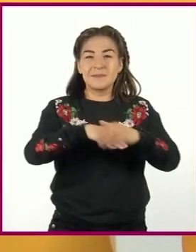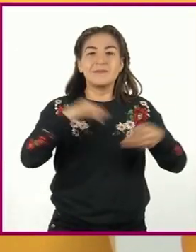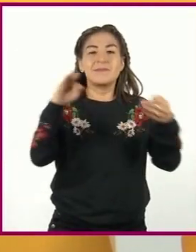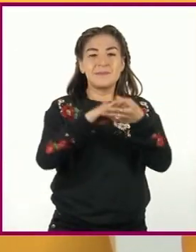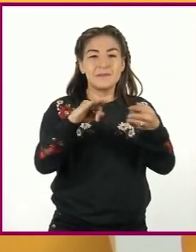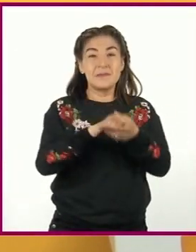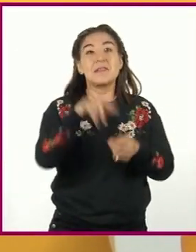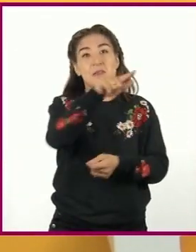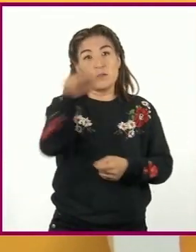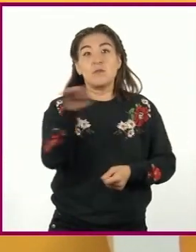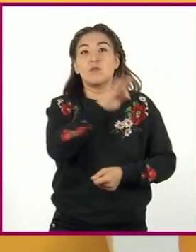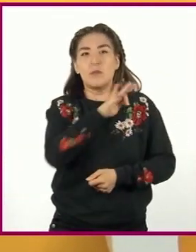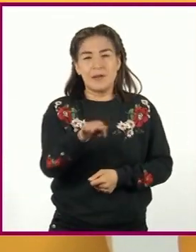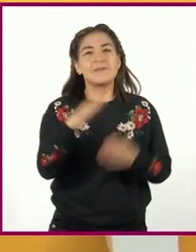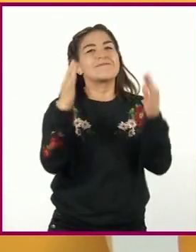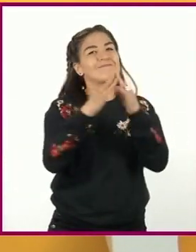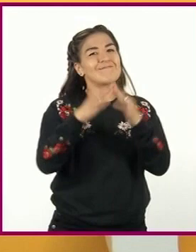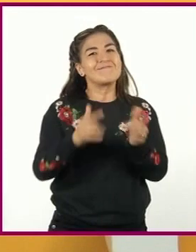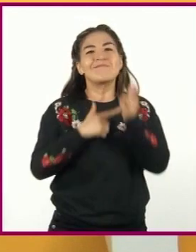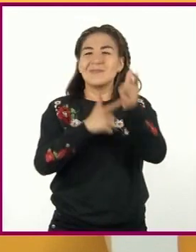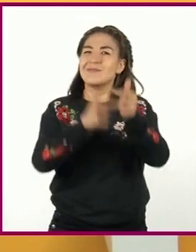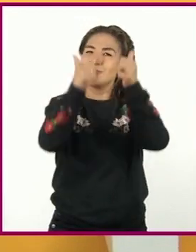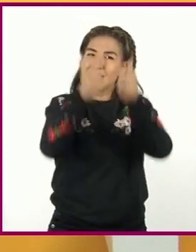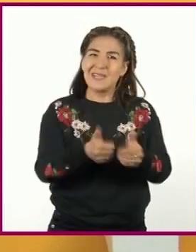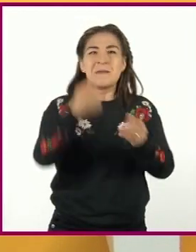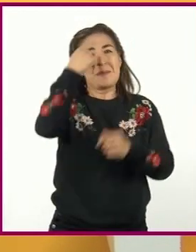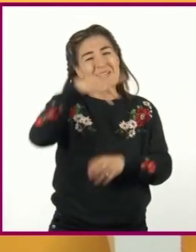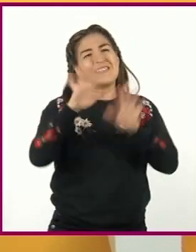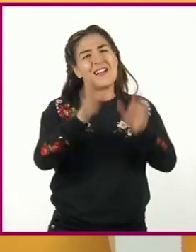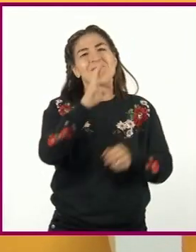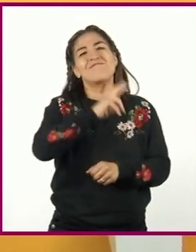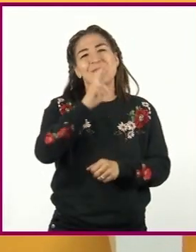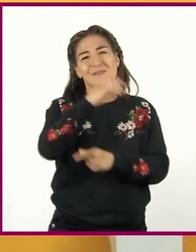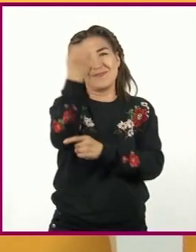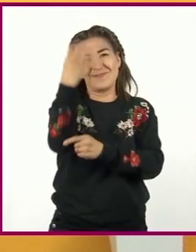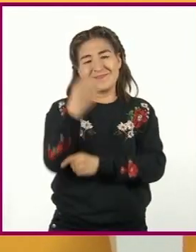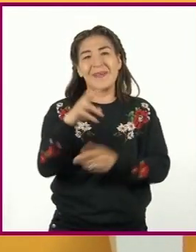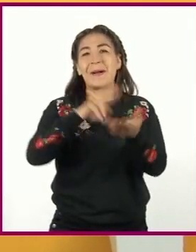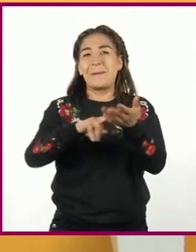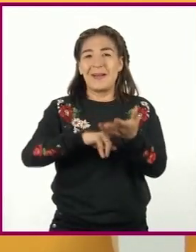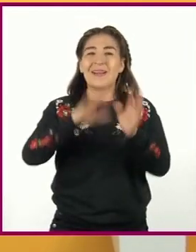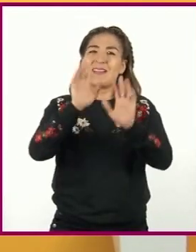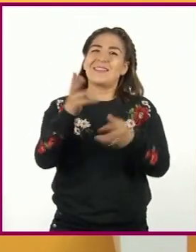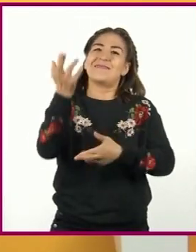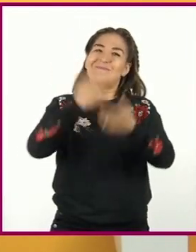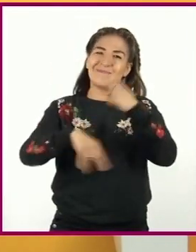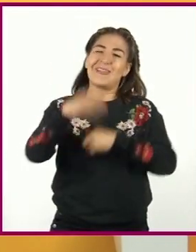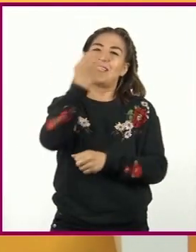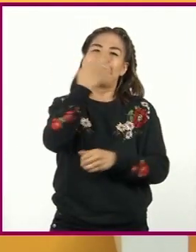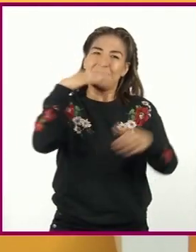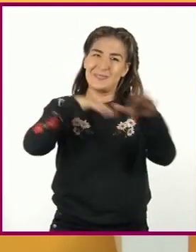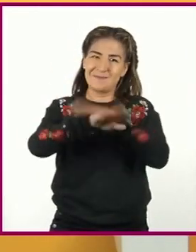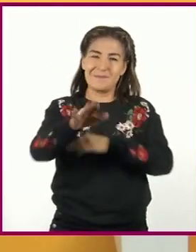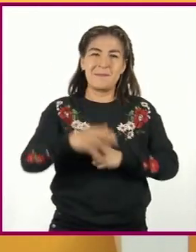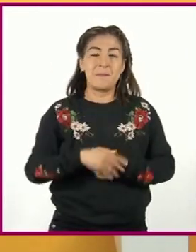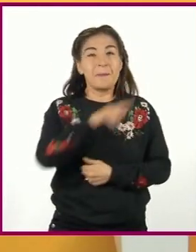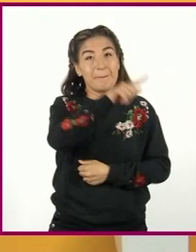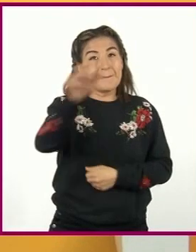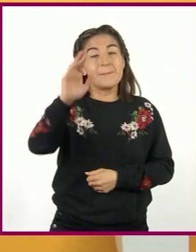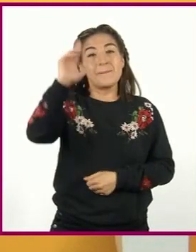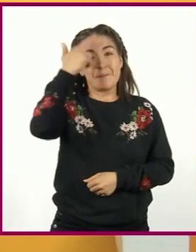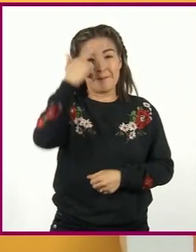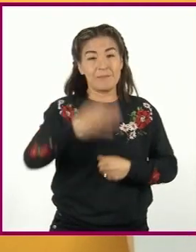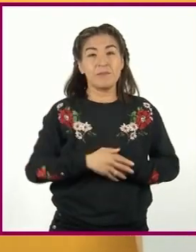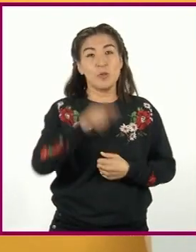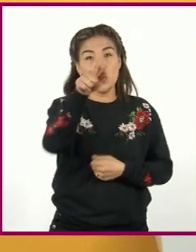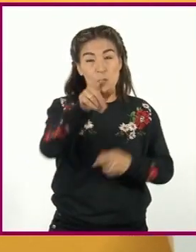les es posible, permanezcan en sus casas para que pronto lleguemos al semáforo verde y regresemos a nuestras escuelas. Recuerden que si